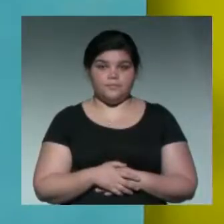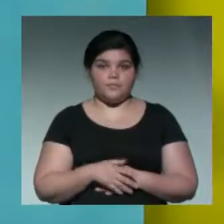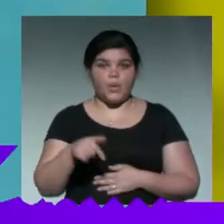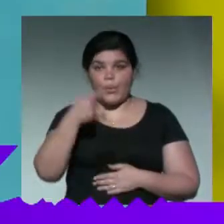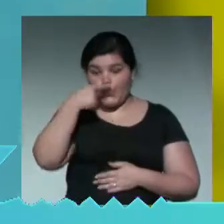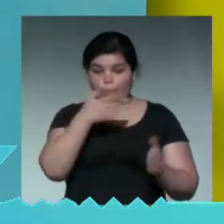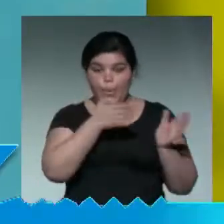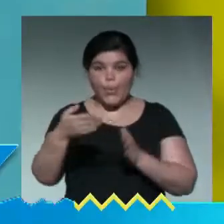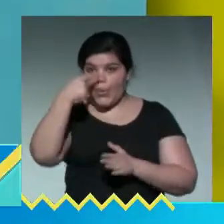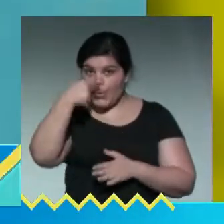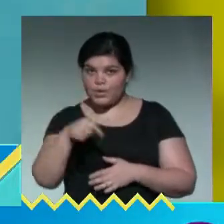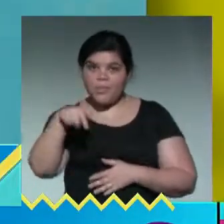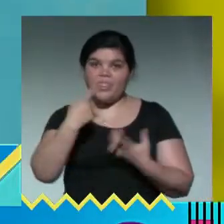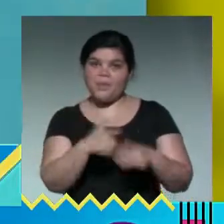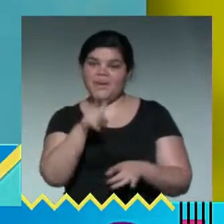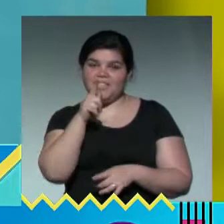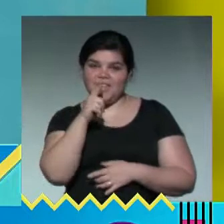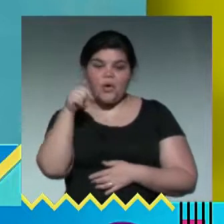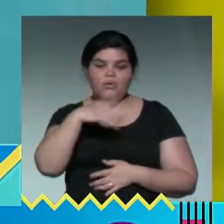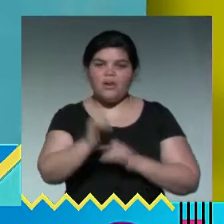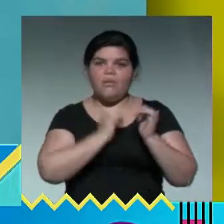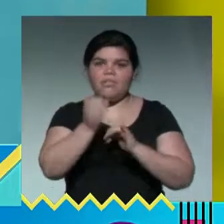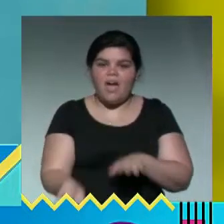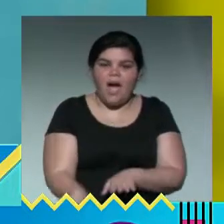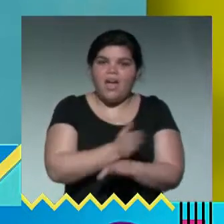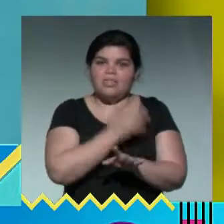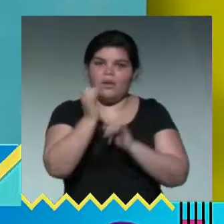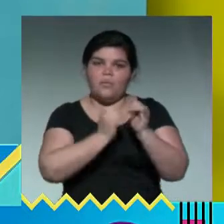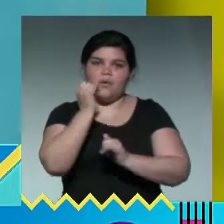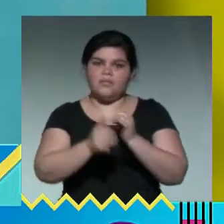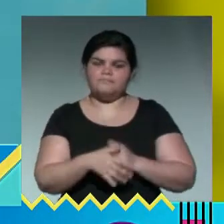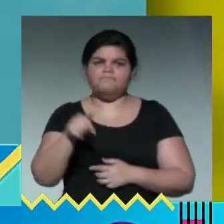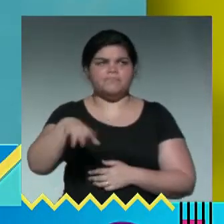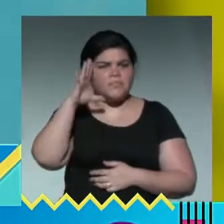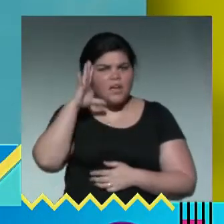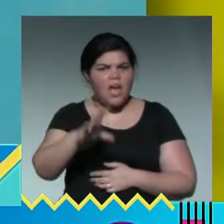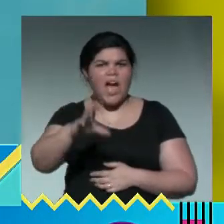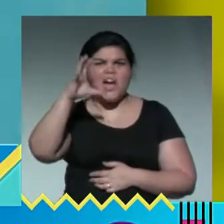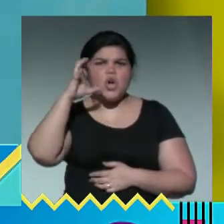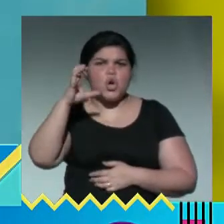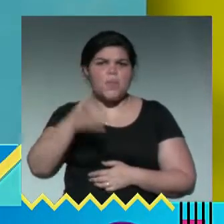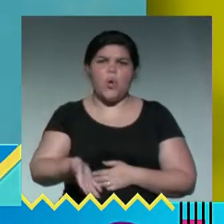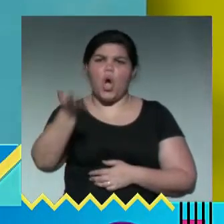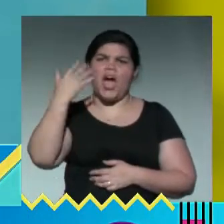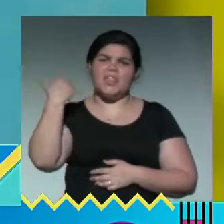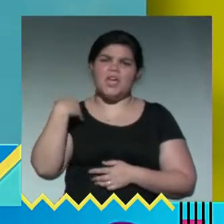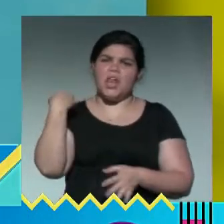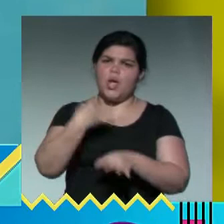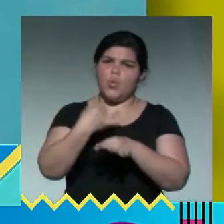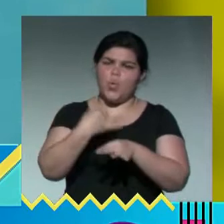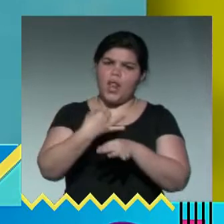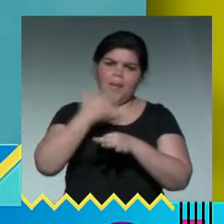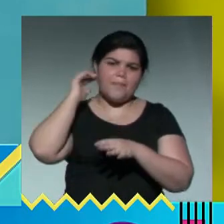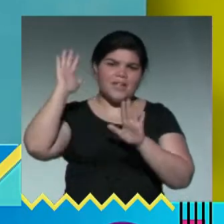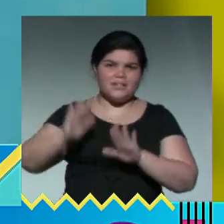Último bloque de distintos parecidos, y se los adelantaba un poco en el bloque anterior. Remontémonos a cómo eran esas clases en la escuela cuando se